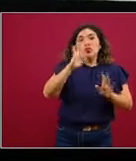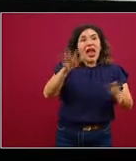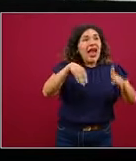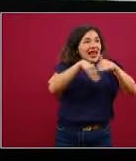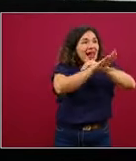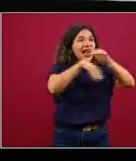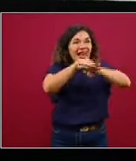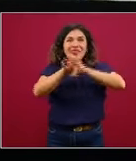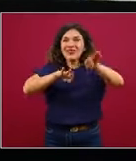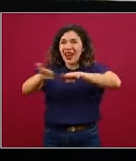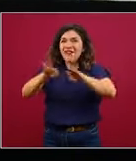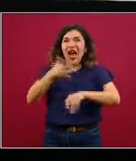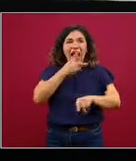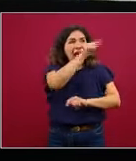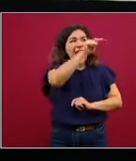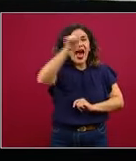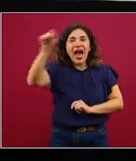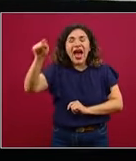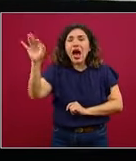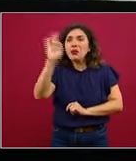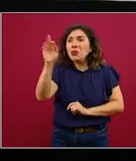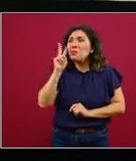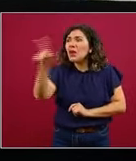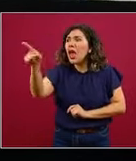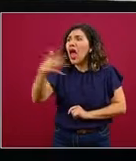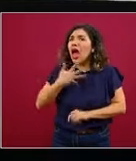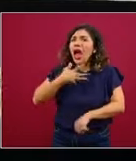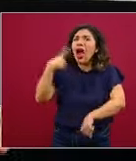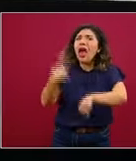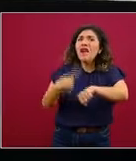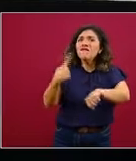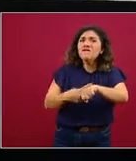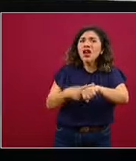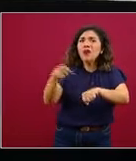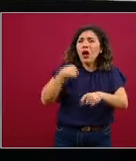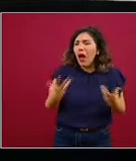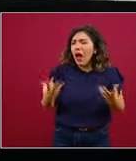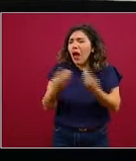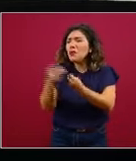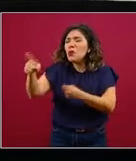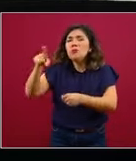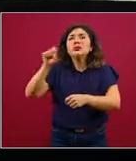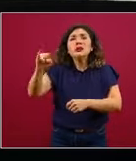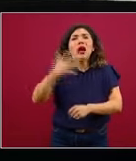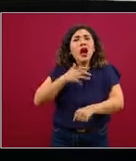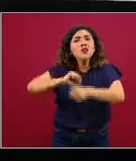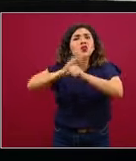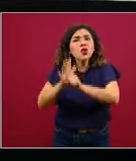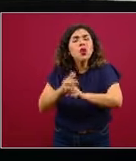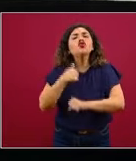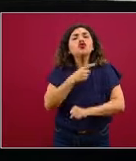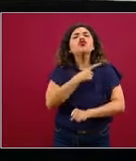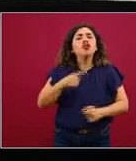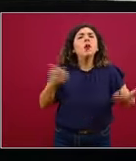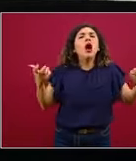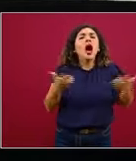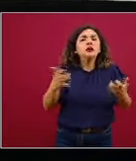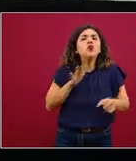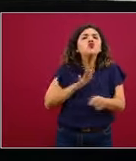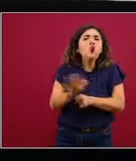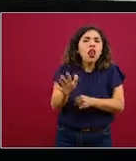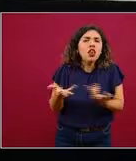nuevamente a sus lugares de trabajo, y cuando hay un compañero que laboró con él y da positivo, qué es lo que tenemos que hacer como trabajadores y